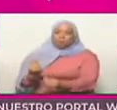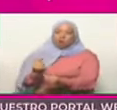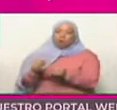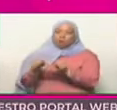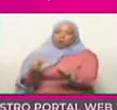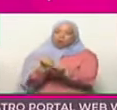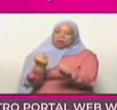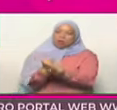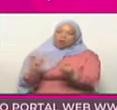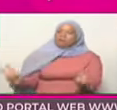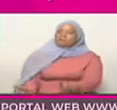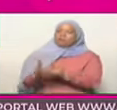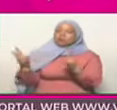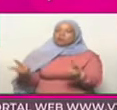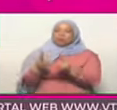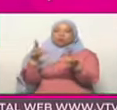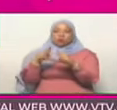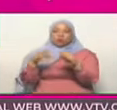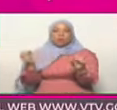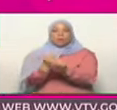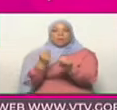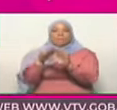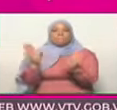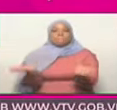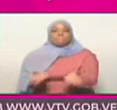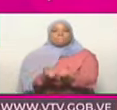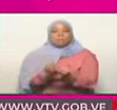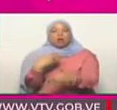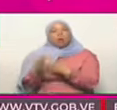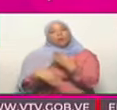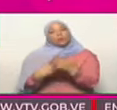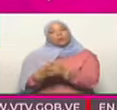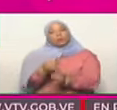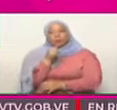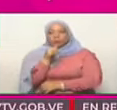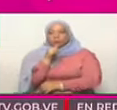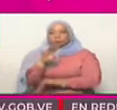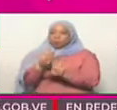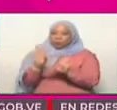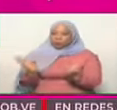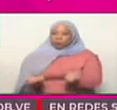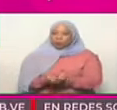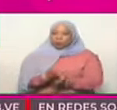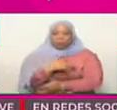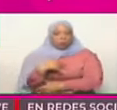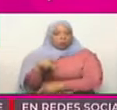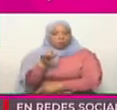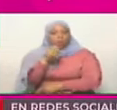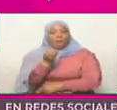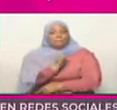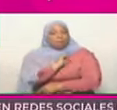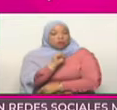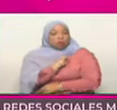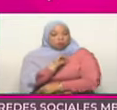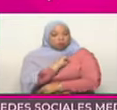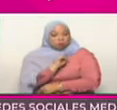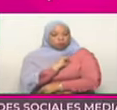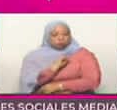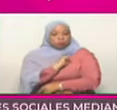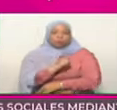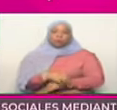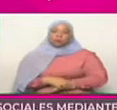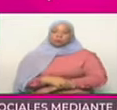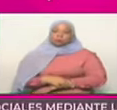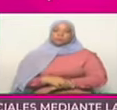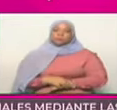de victorias. Entonces en el mundo admiran a los que luchan. En el mundo no quieren a los cobardes. No